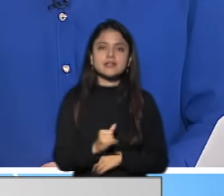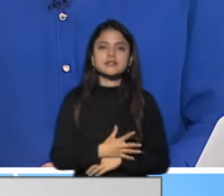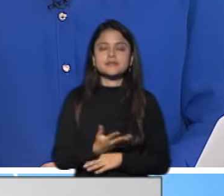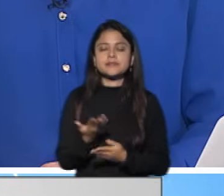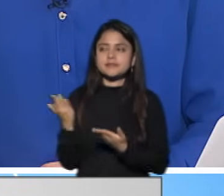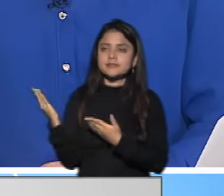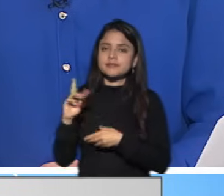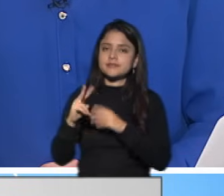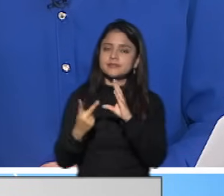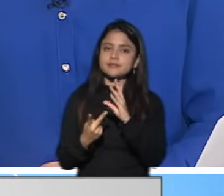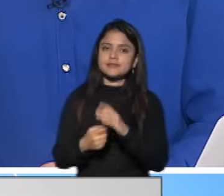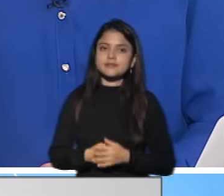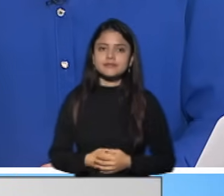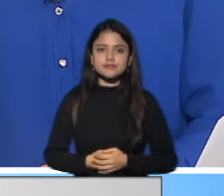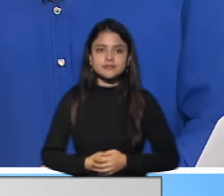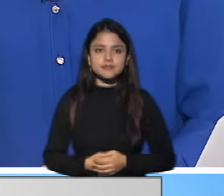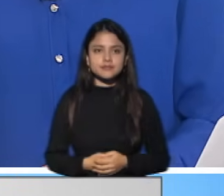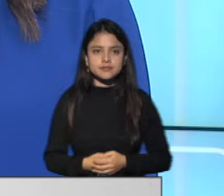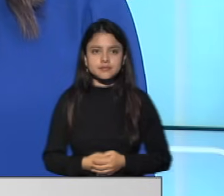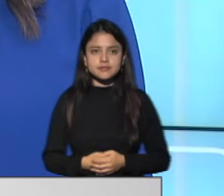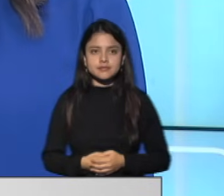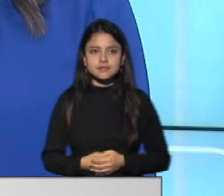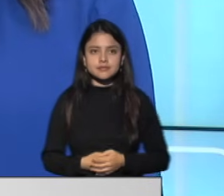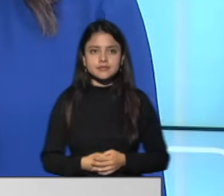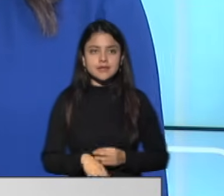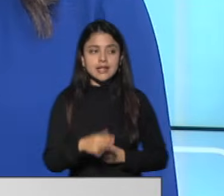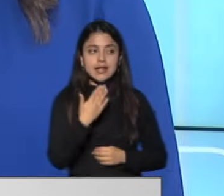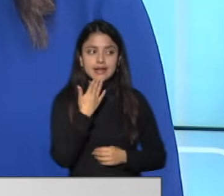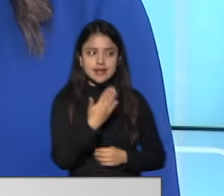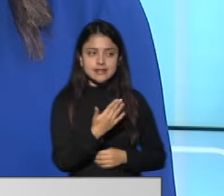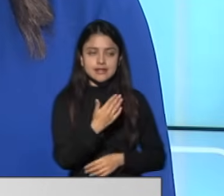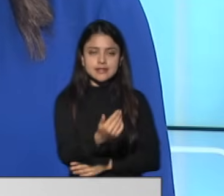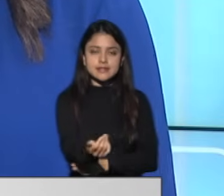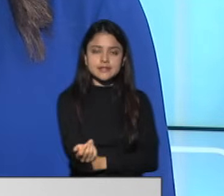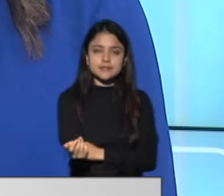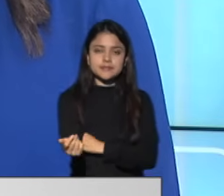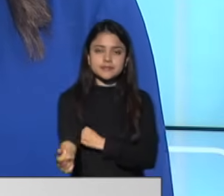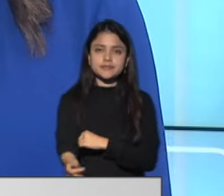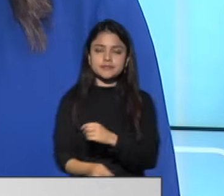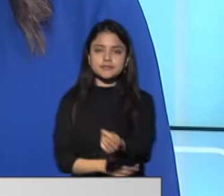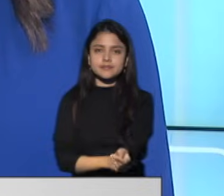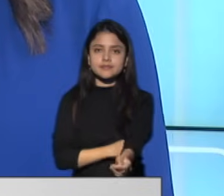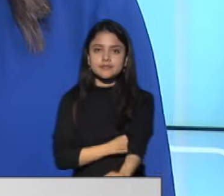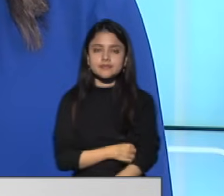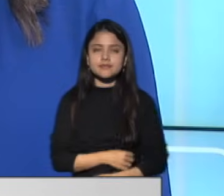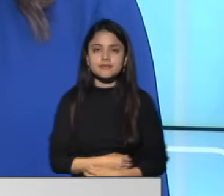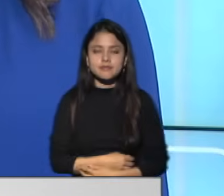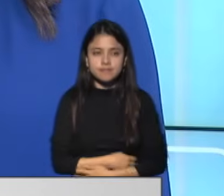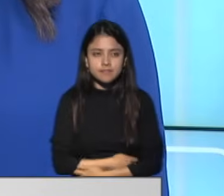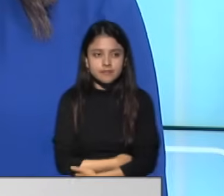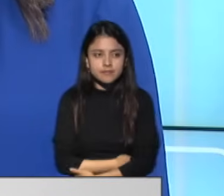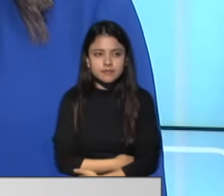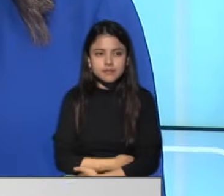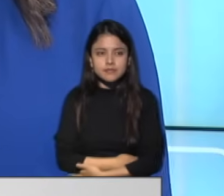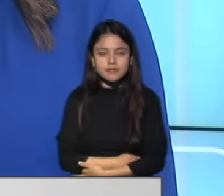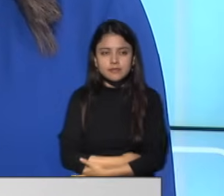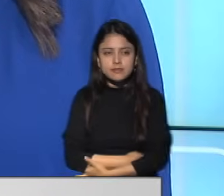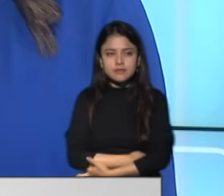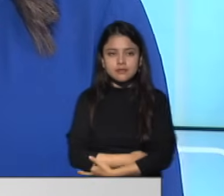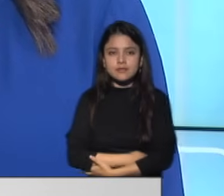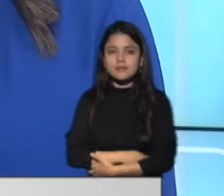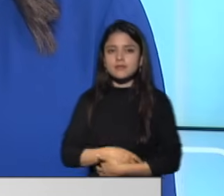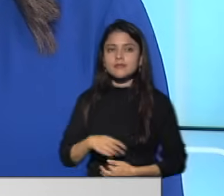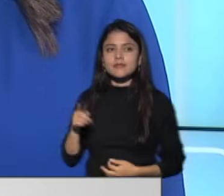para Noticentro 1 CMI. Valentina, muchas gracias. Un peligroso delincuente señalado como responsable de por lo menos